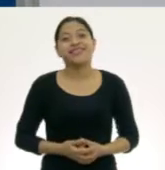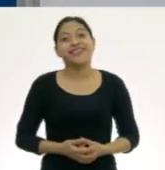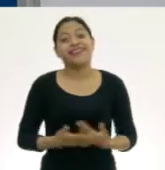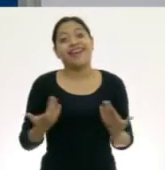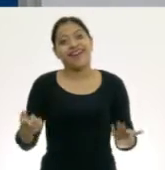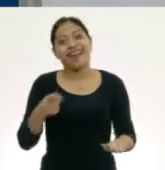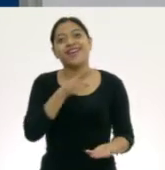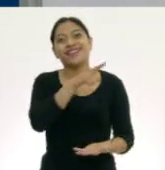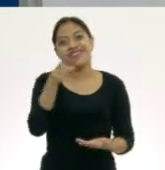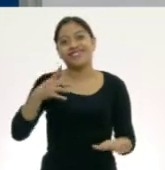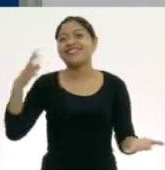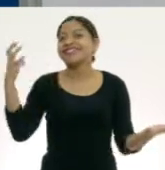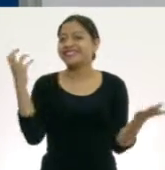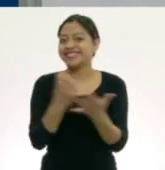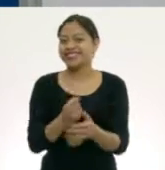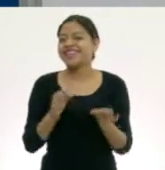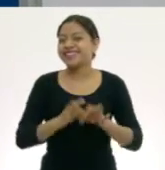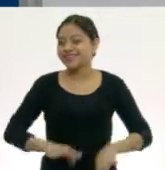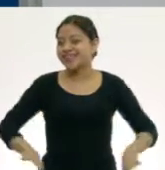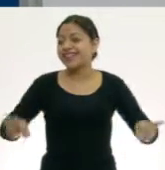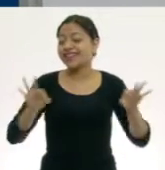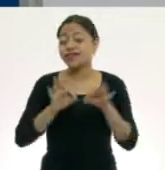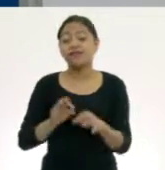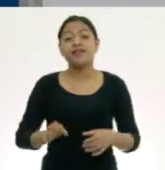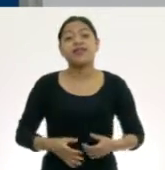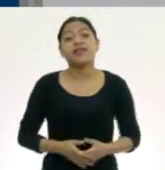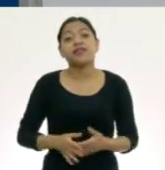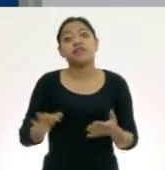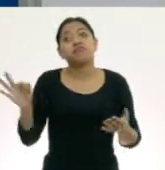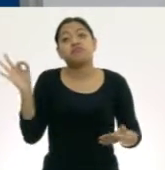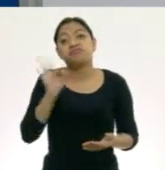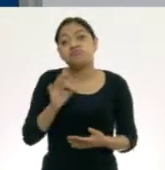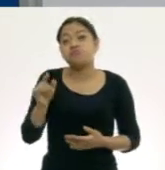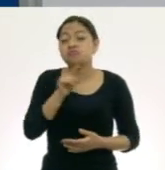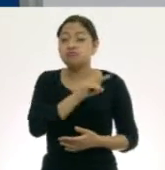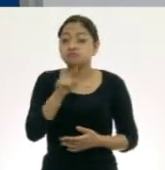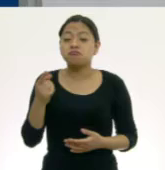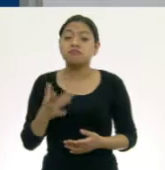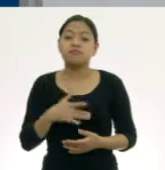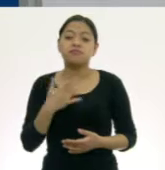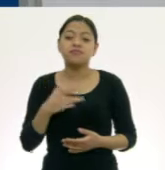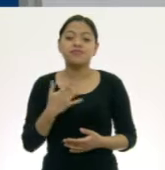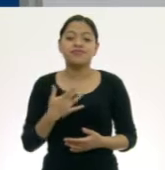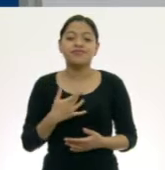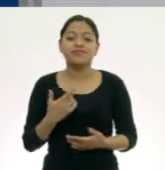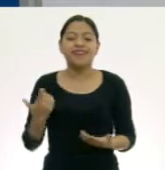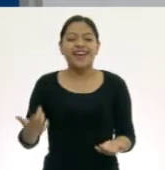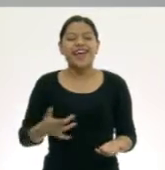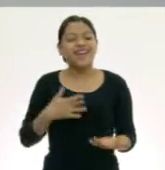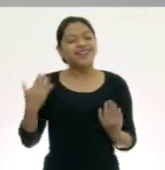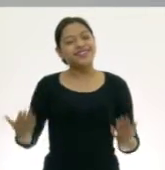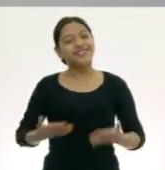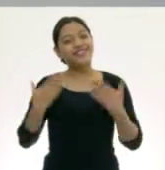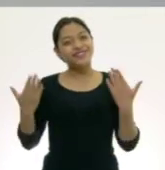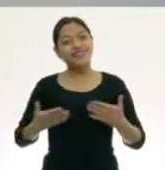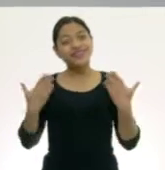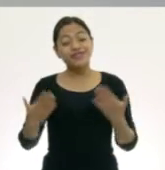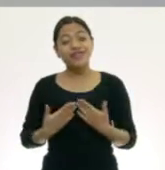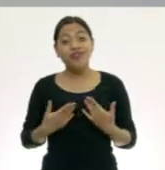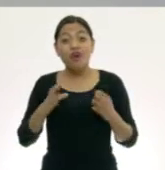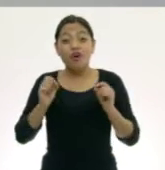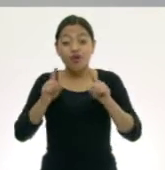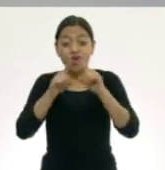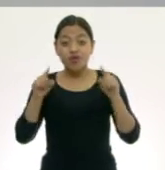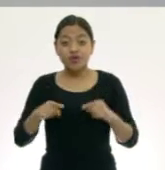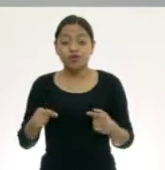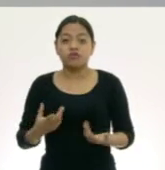algún logro importante, algo pues que te haya a ti hecho pues motivado, hayas ganado un diploma,